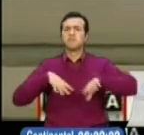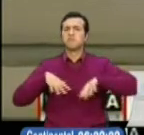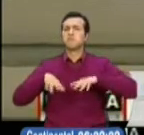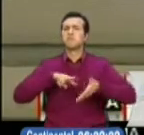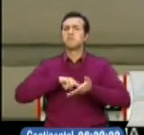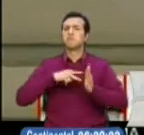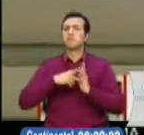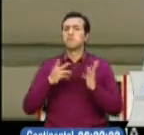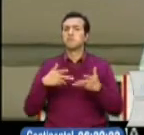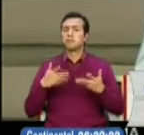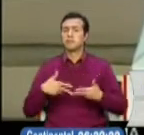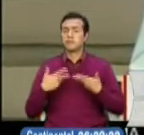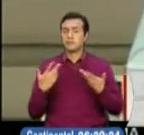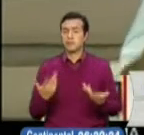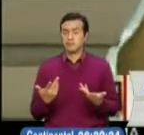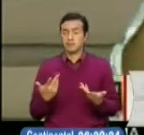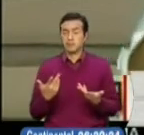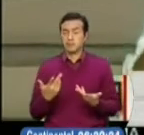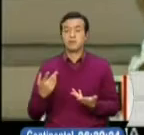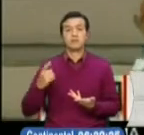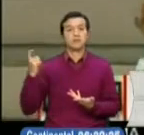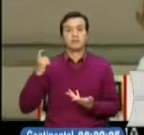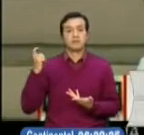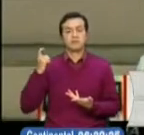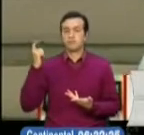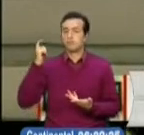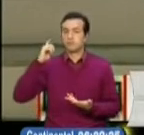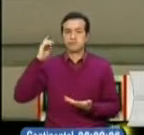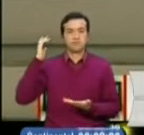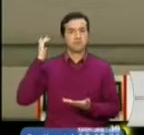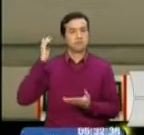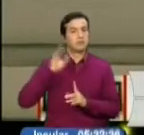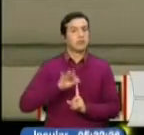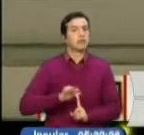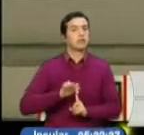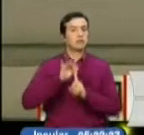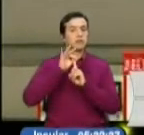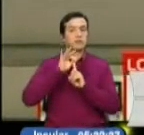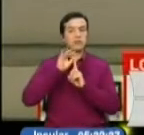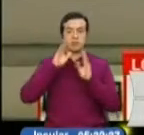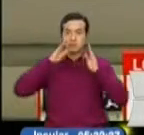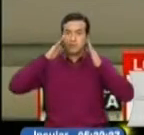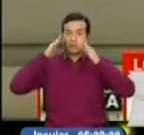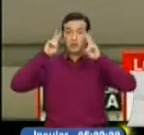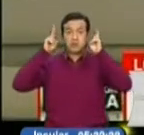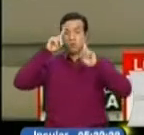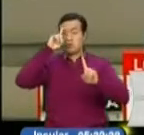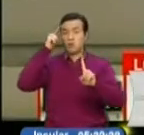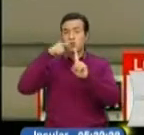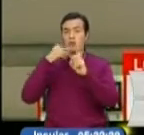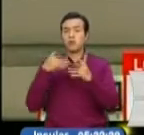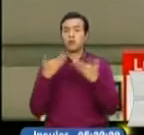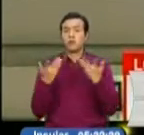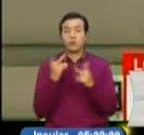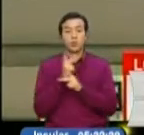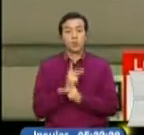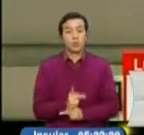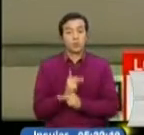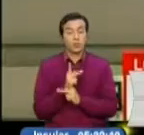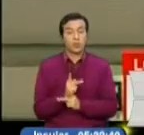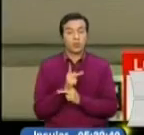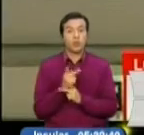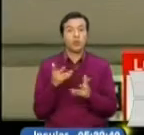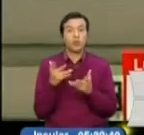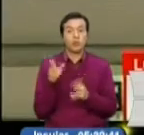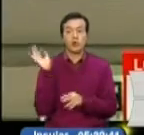significa poner como punto principal, en términos de objetivo, la prevención, que